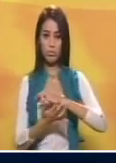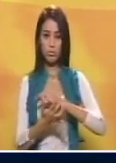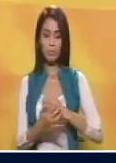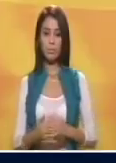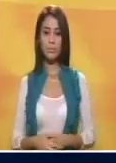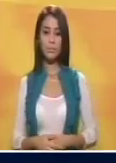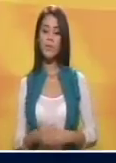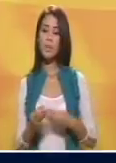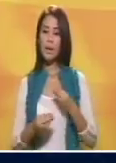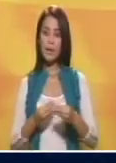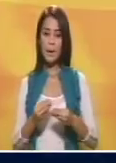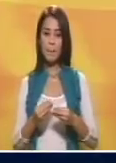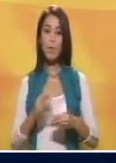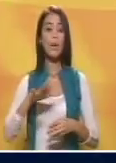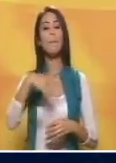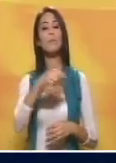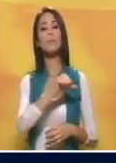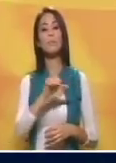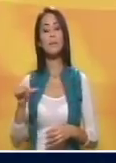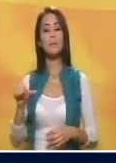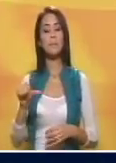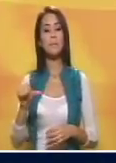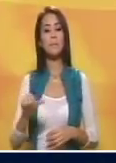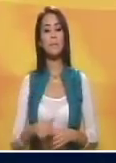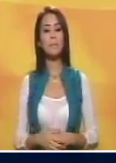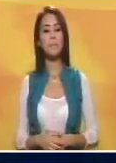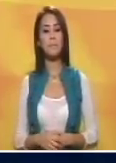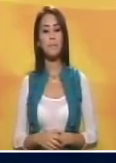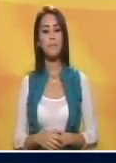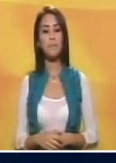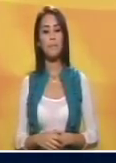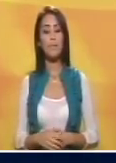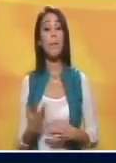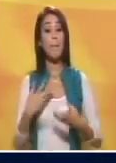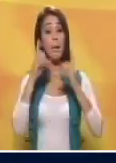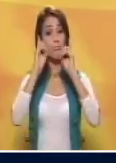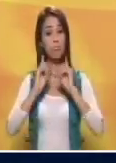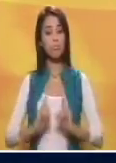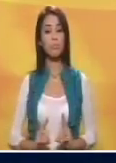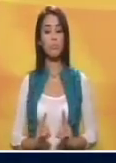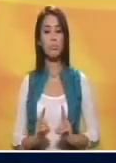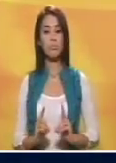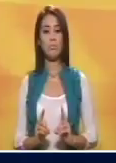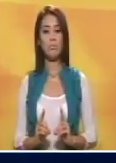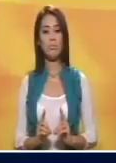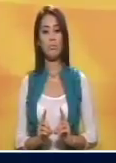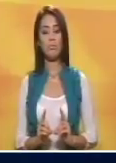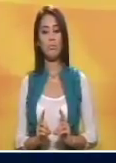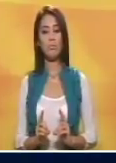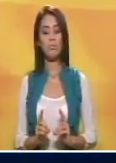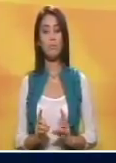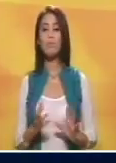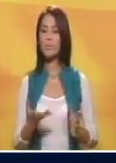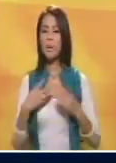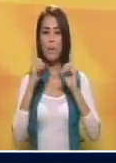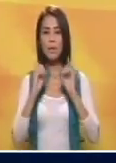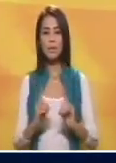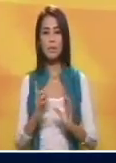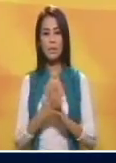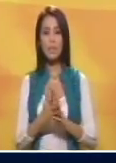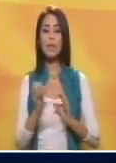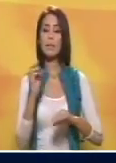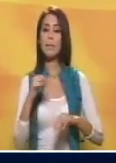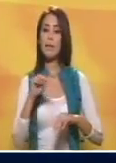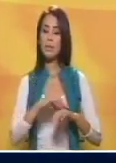estaremos haciendo la próxima semana para la toma de decisiones que tenga a lugar y que tenga a ver la